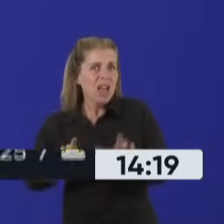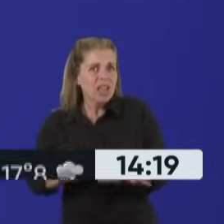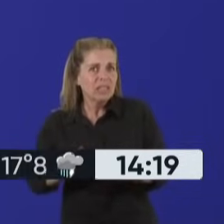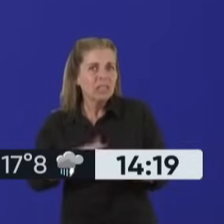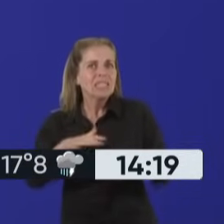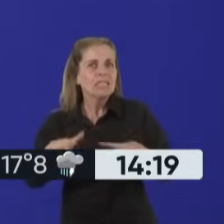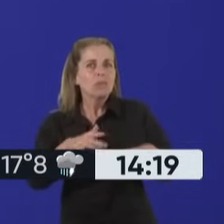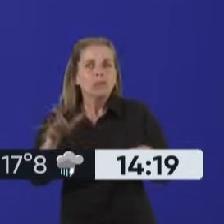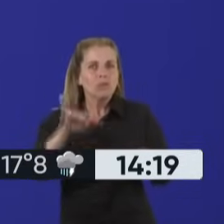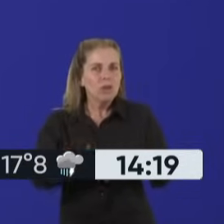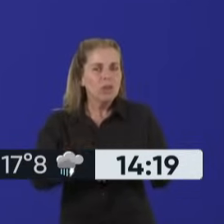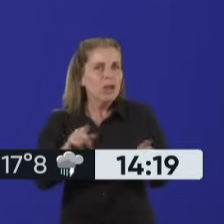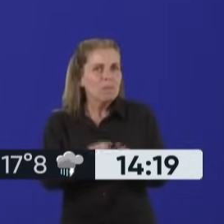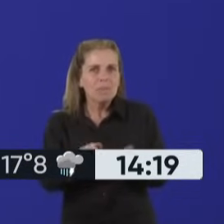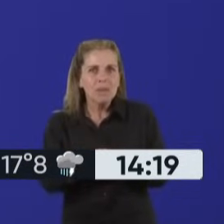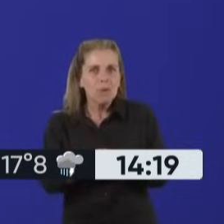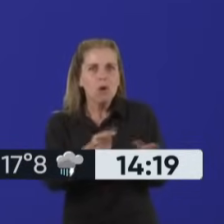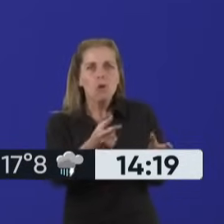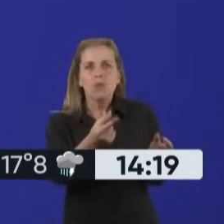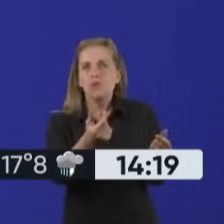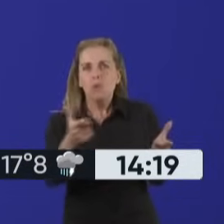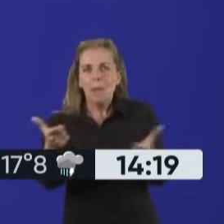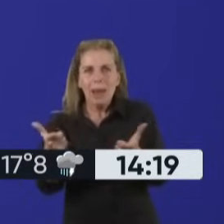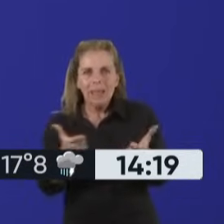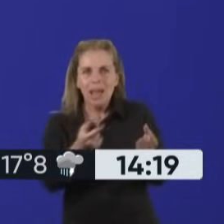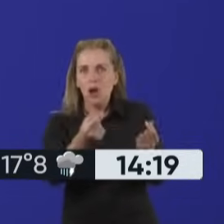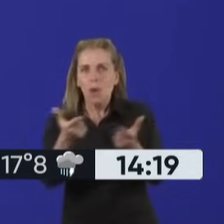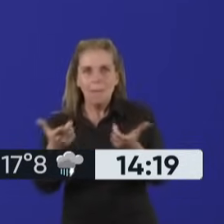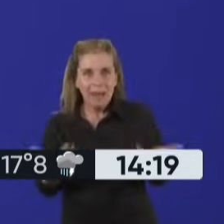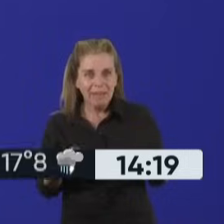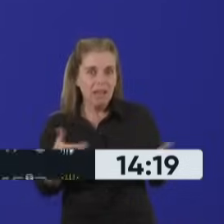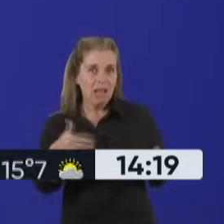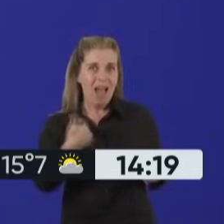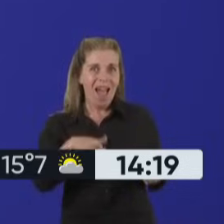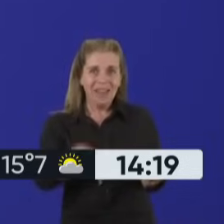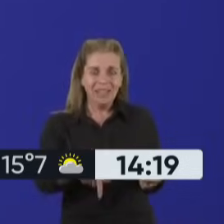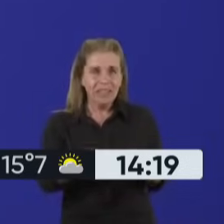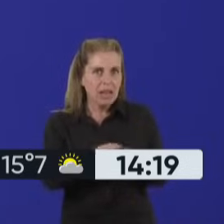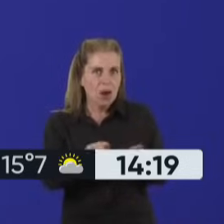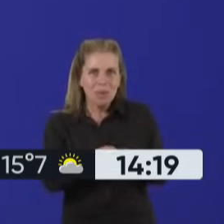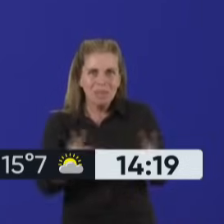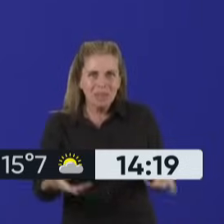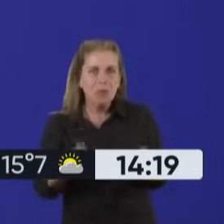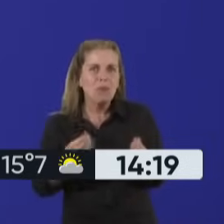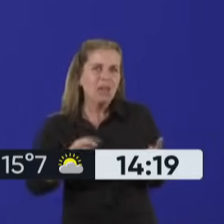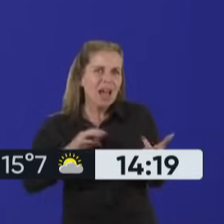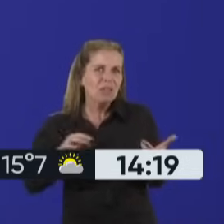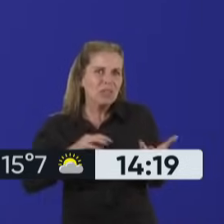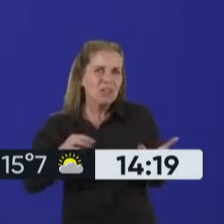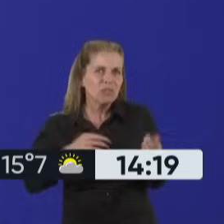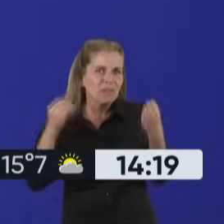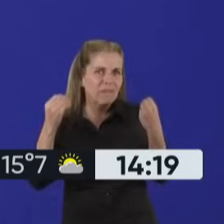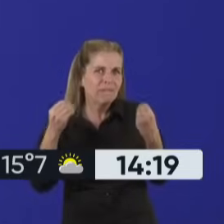Y a Argentina eso no le fue barato, haber violado